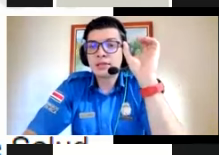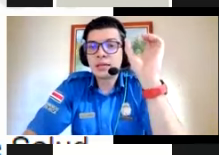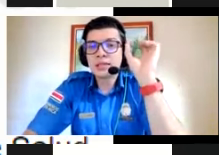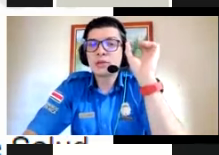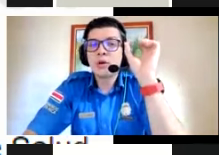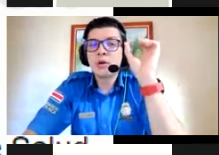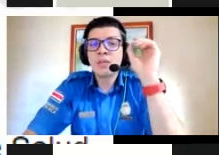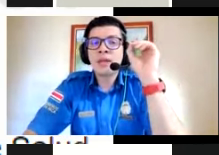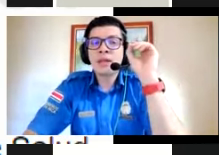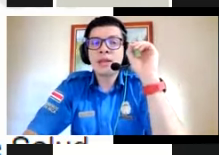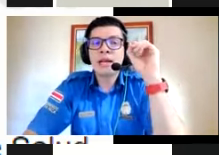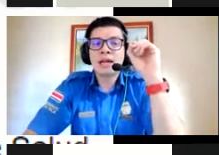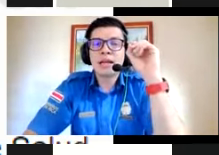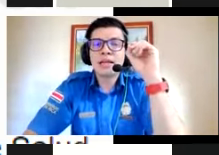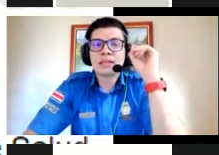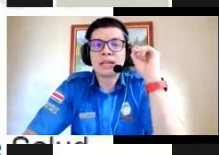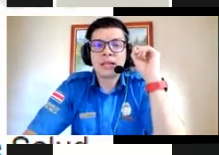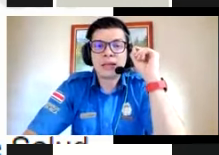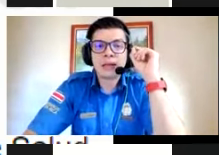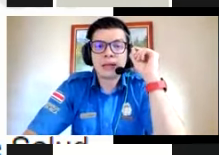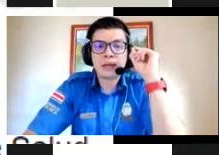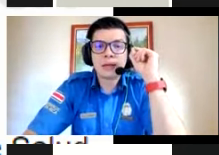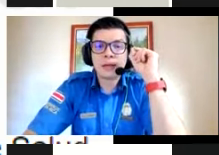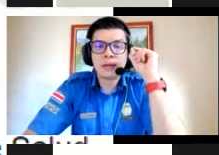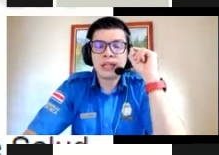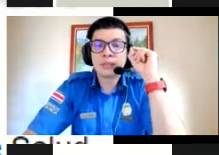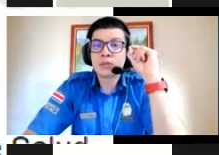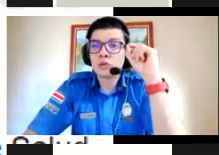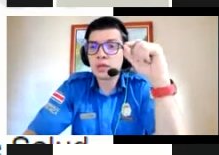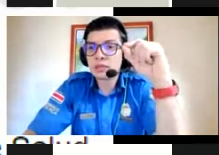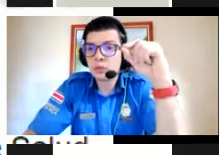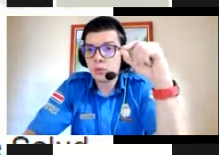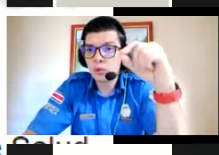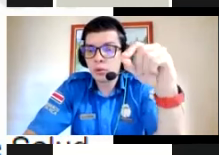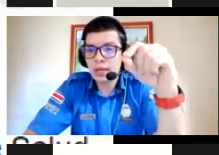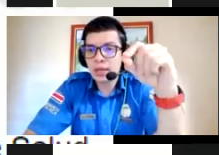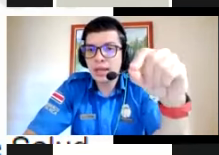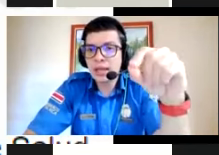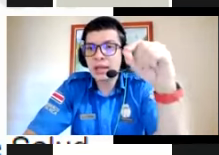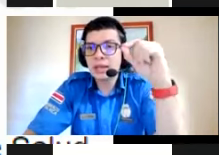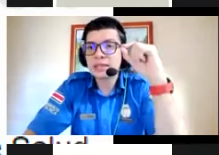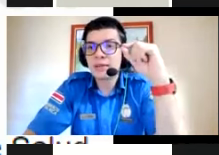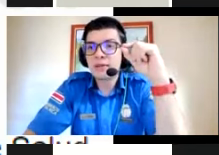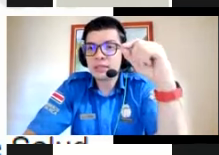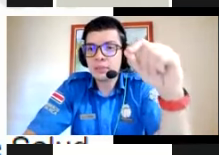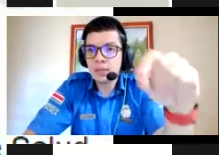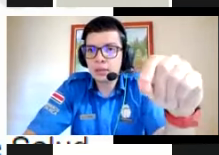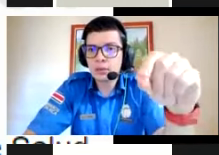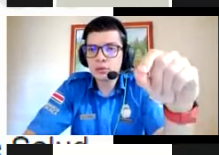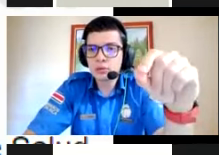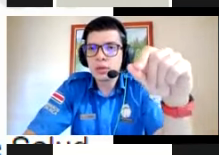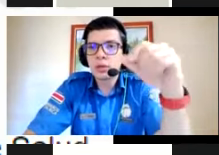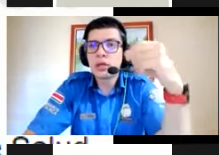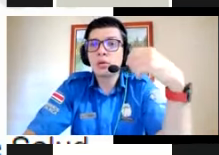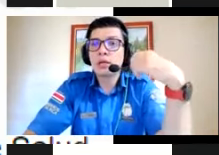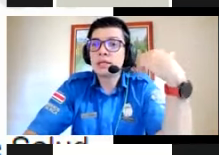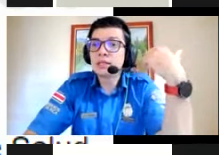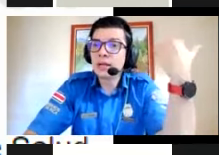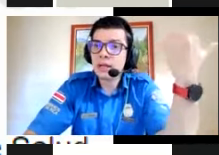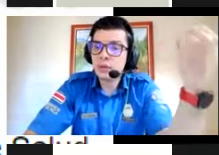Este requisito lo que me indica es que las personas que tengan establecimientos